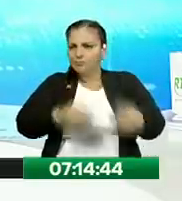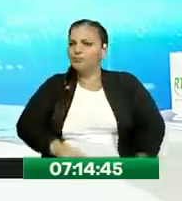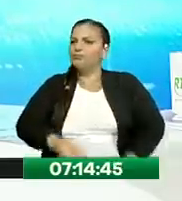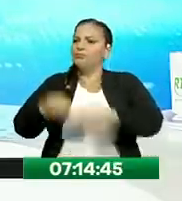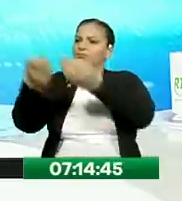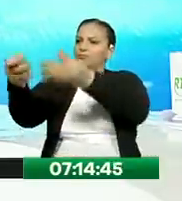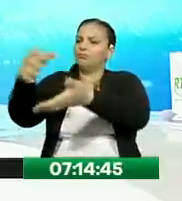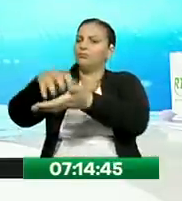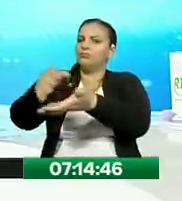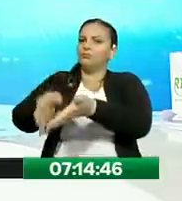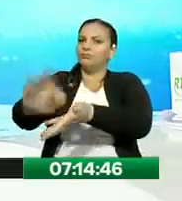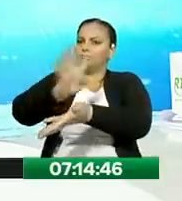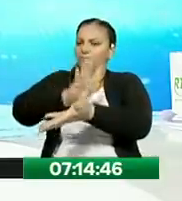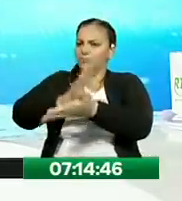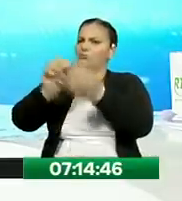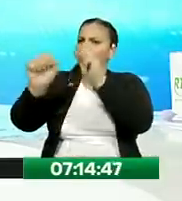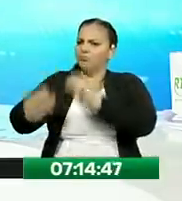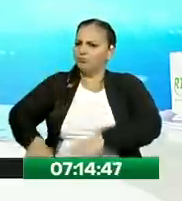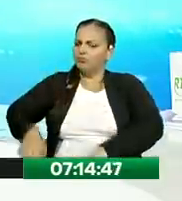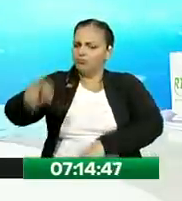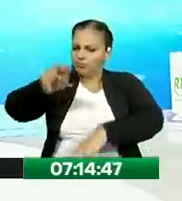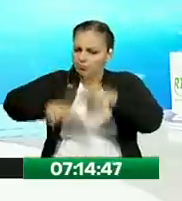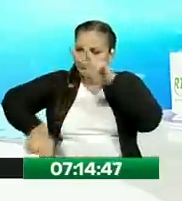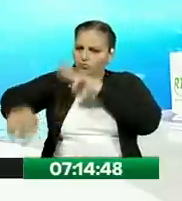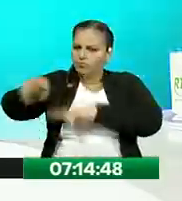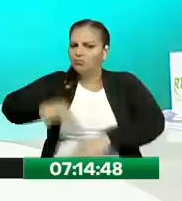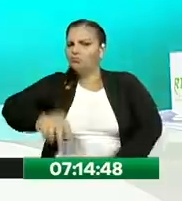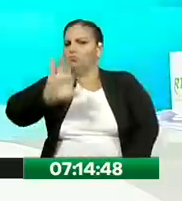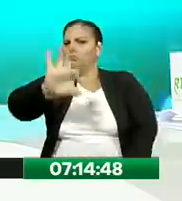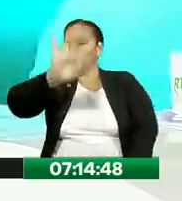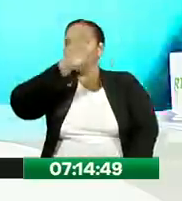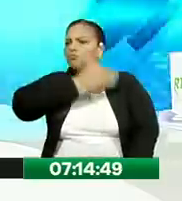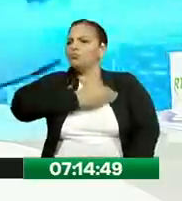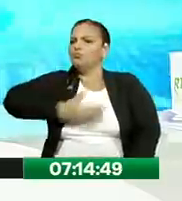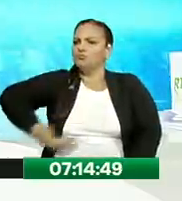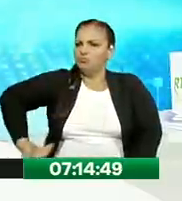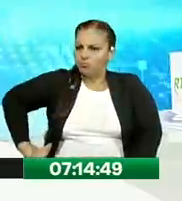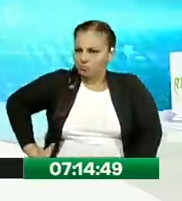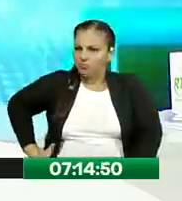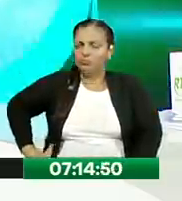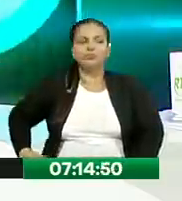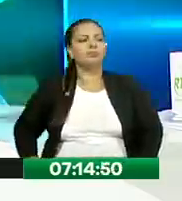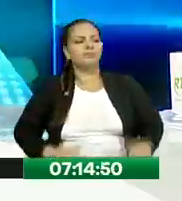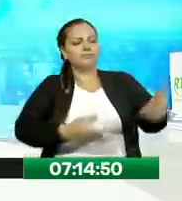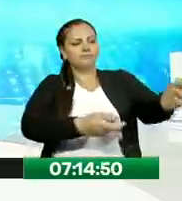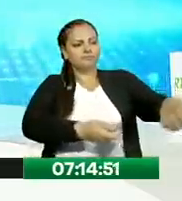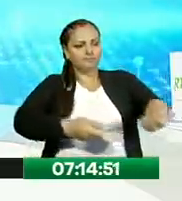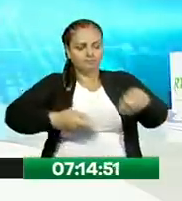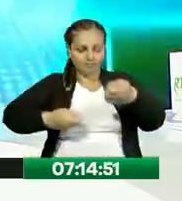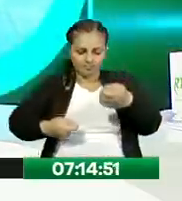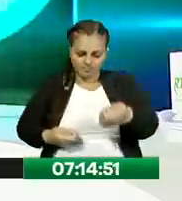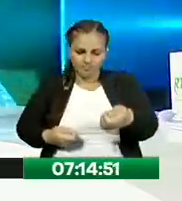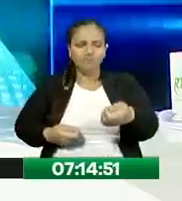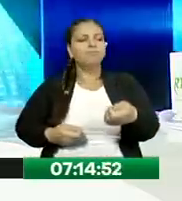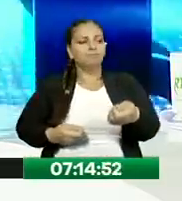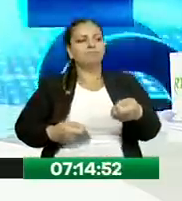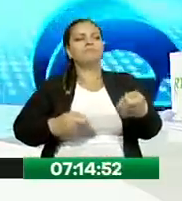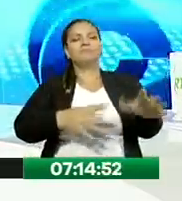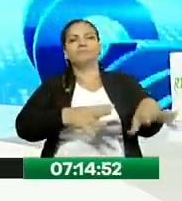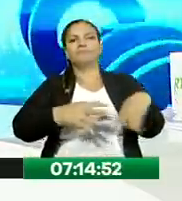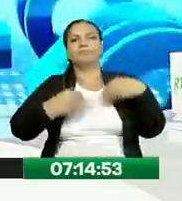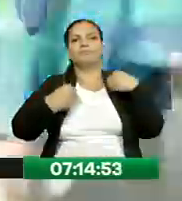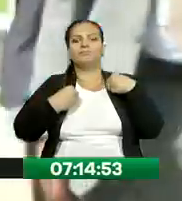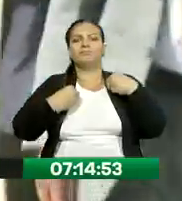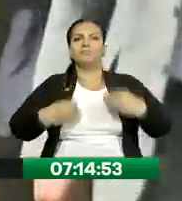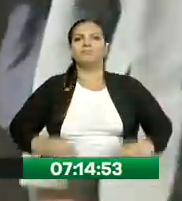nombres propuestos por el presidente. La legislatura aceptó la renuncia de María Alejandra Vicuña.